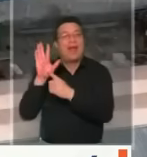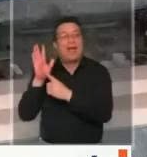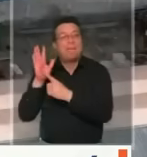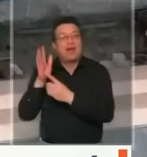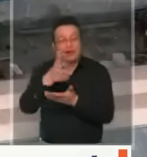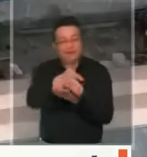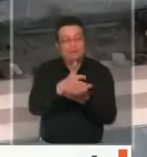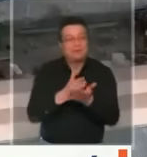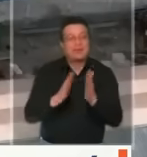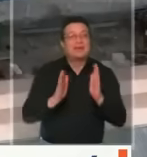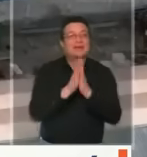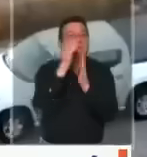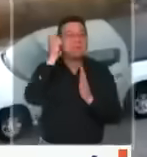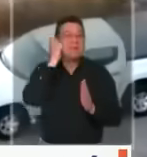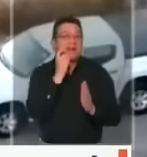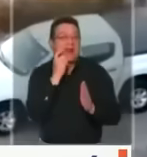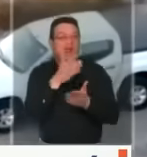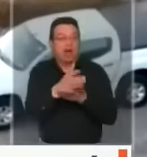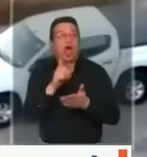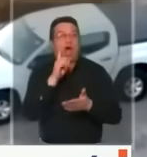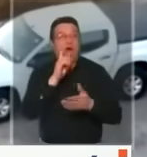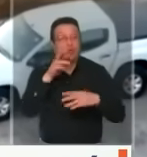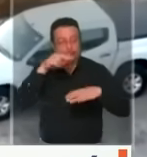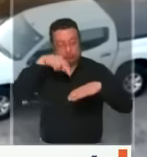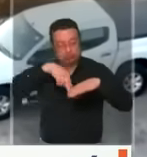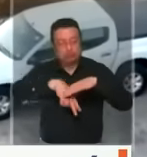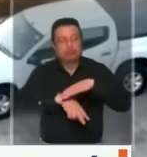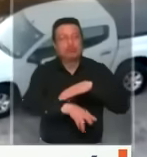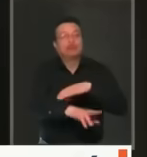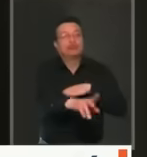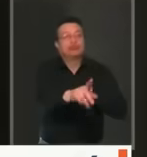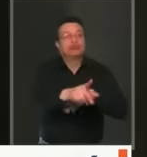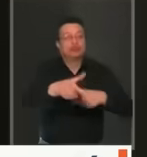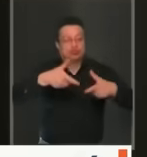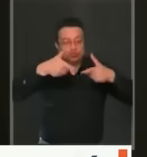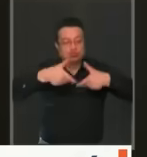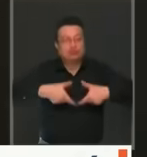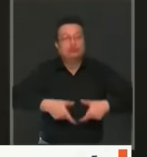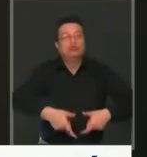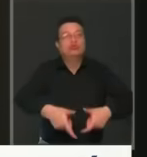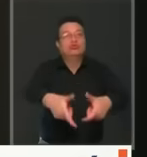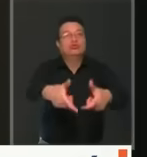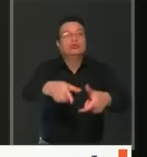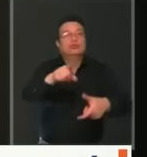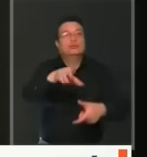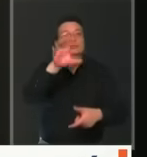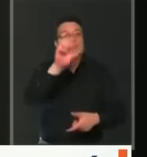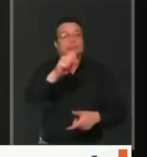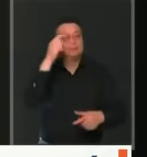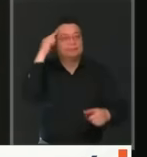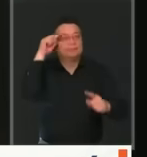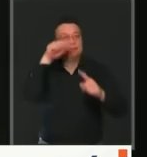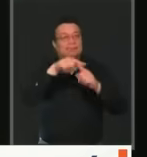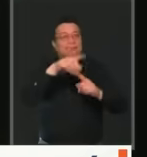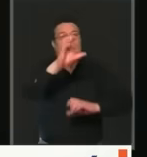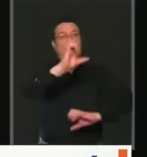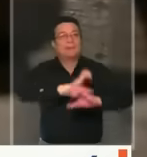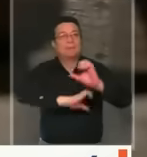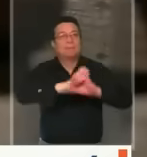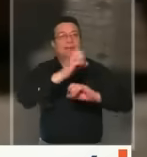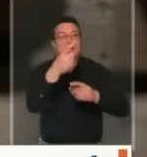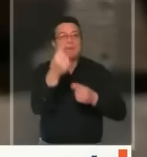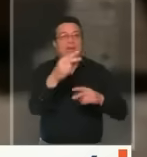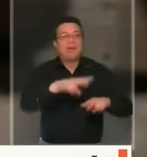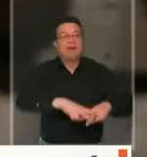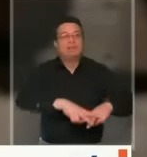San Bernardo, existía una entrada, la que conducía a un túnel, el que tenía por destino la bóveda de una empresa de valores